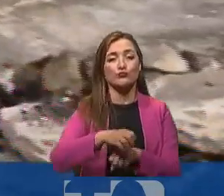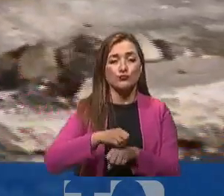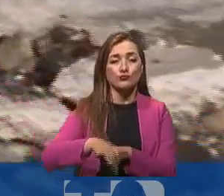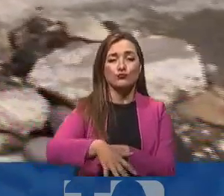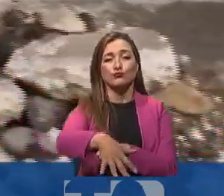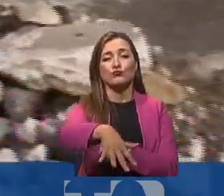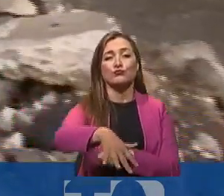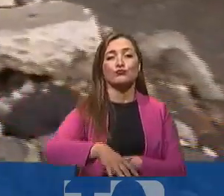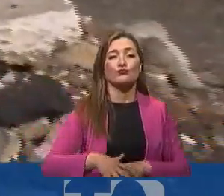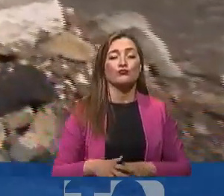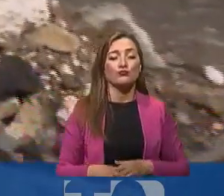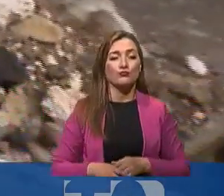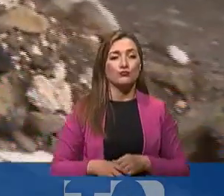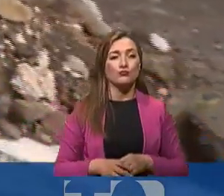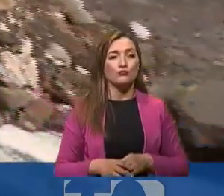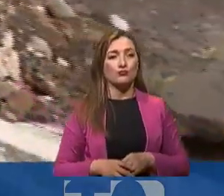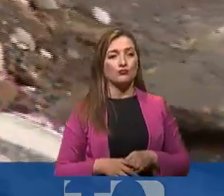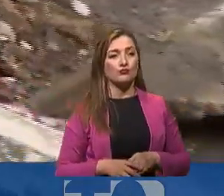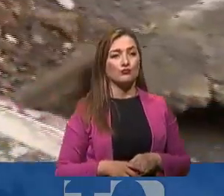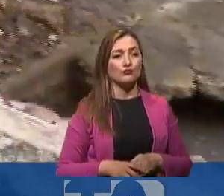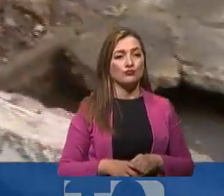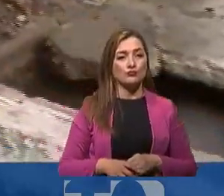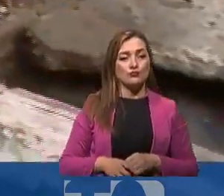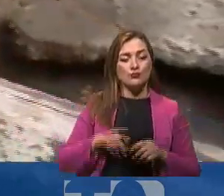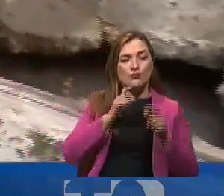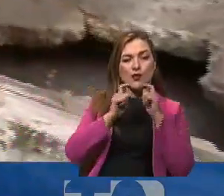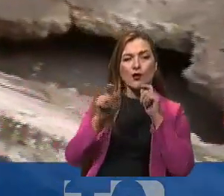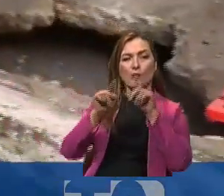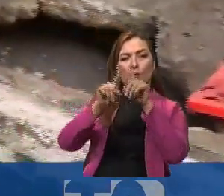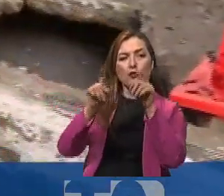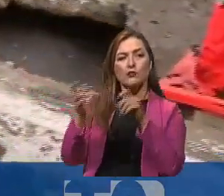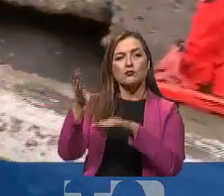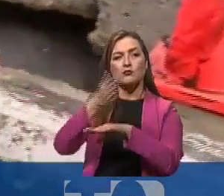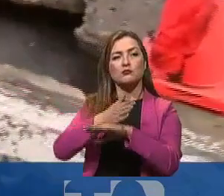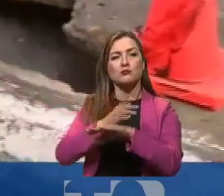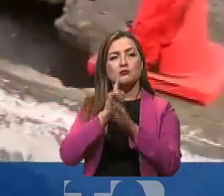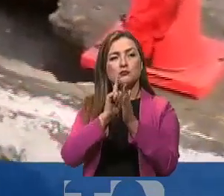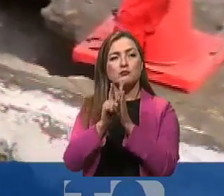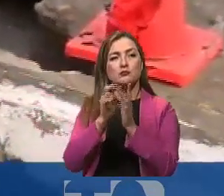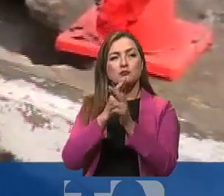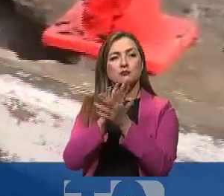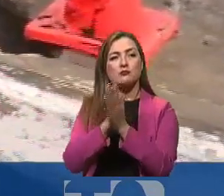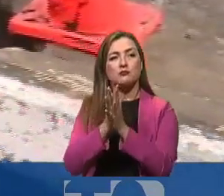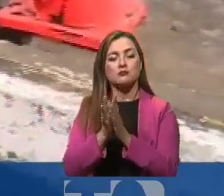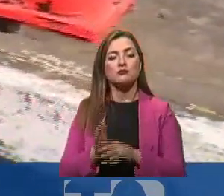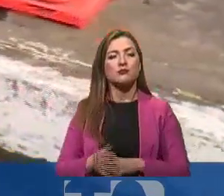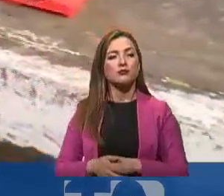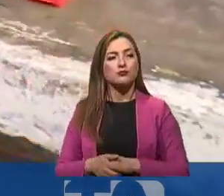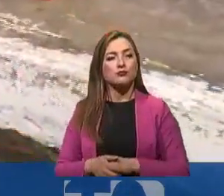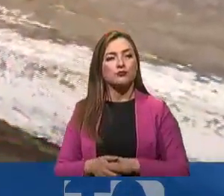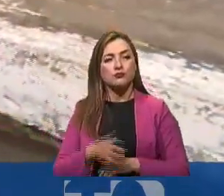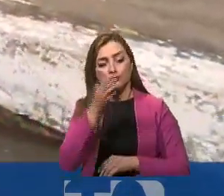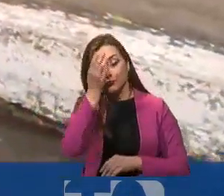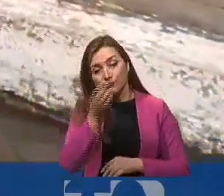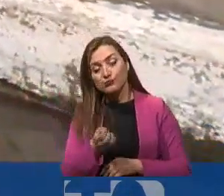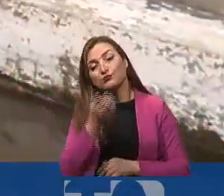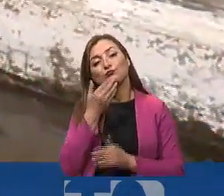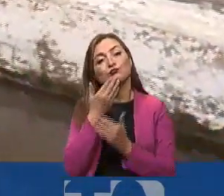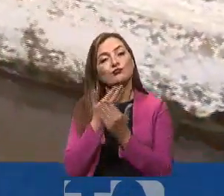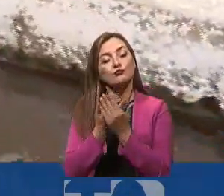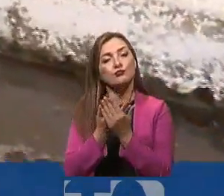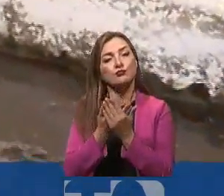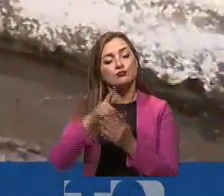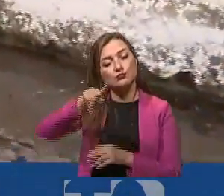estamos aquí con una de las moradoras para que nos cuente hace cuánto ustedes pusieron la denuncia y no han tenido una respuesta. Buenos días, muchas gracias.